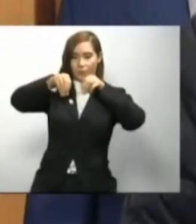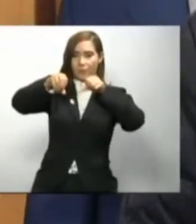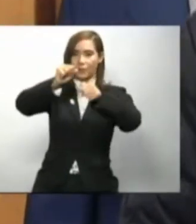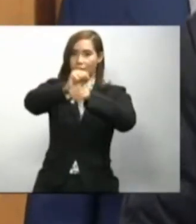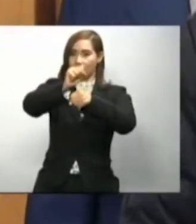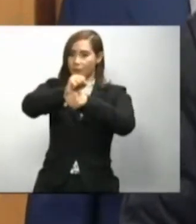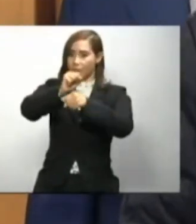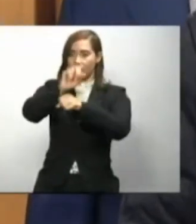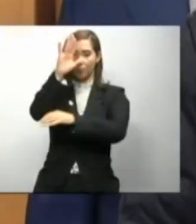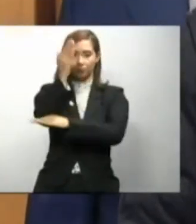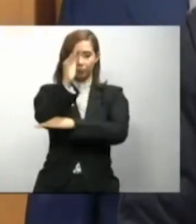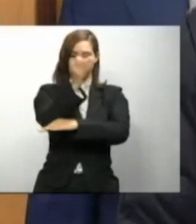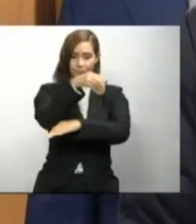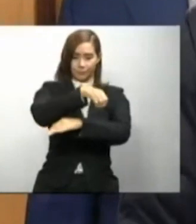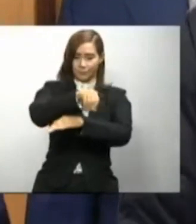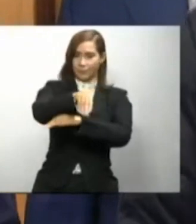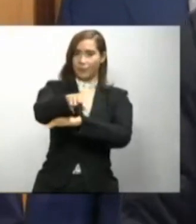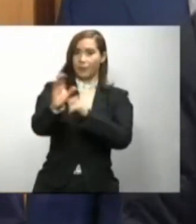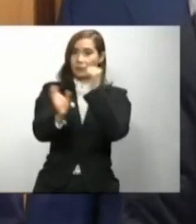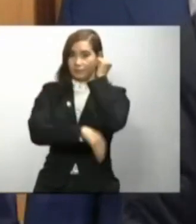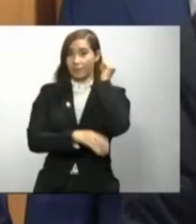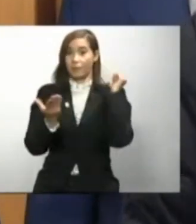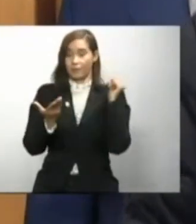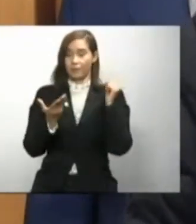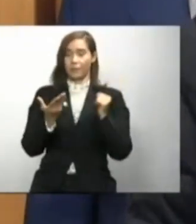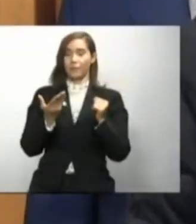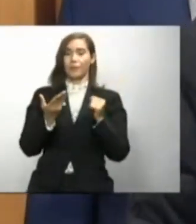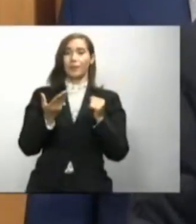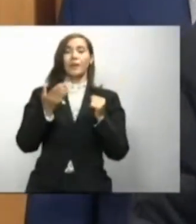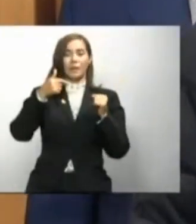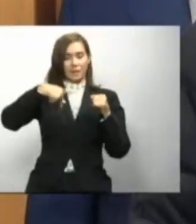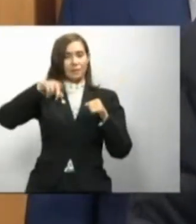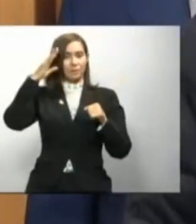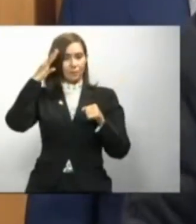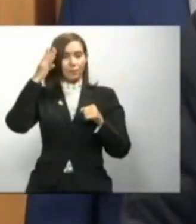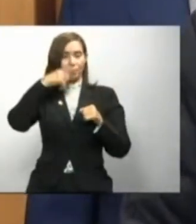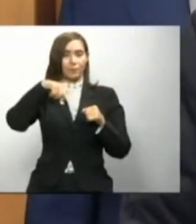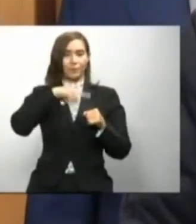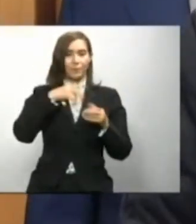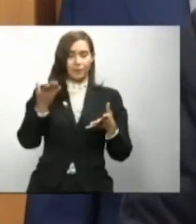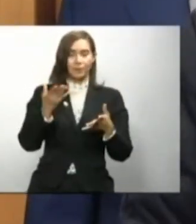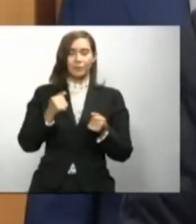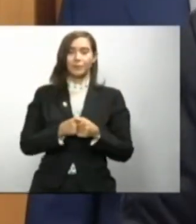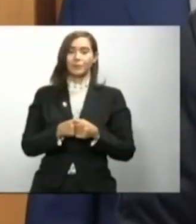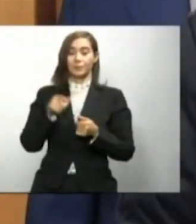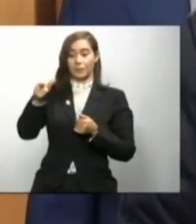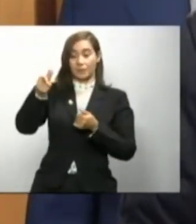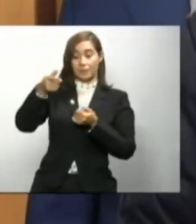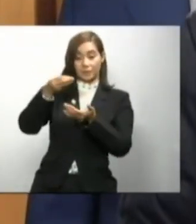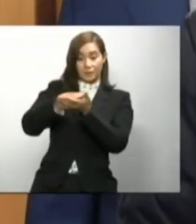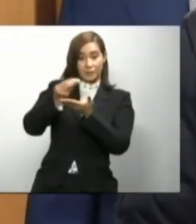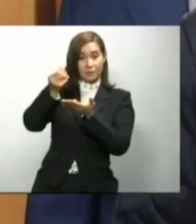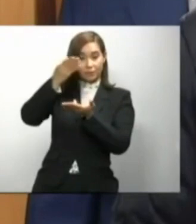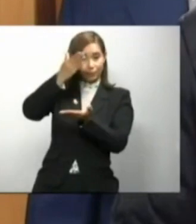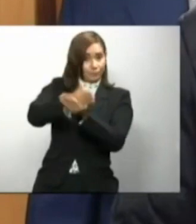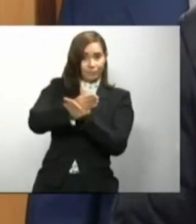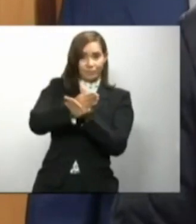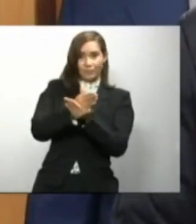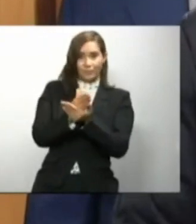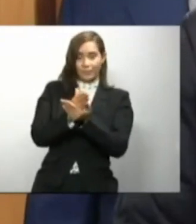que esta situación de un incremento en la deuda no limite esas inversiones